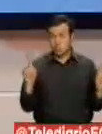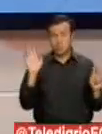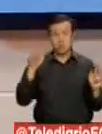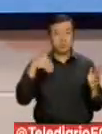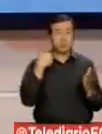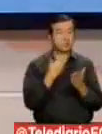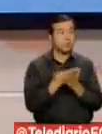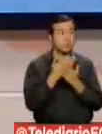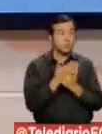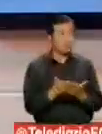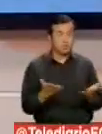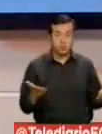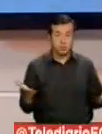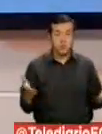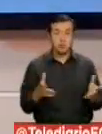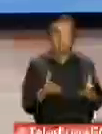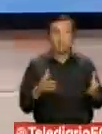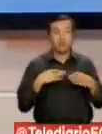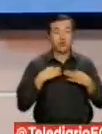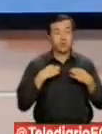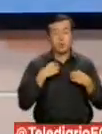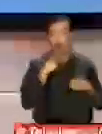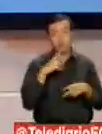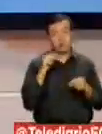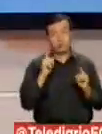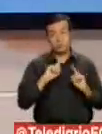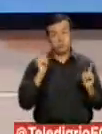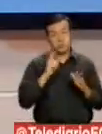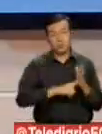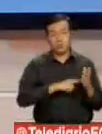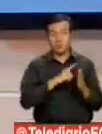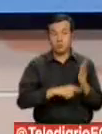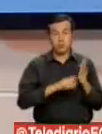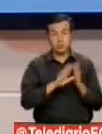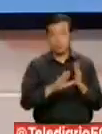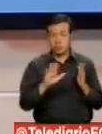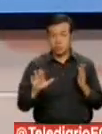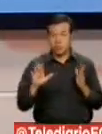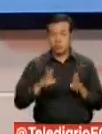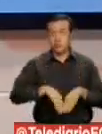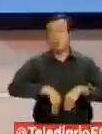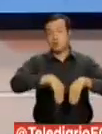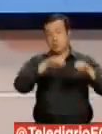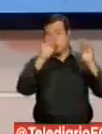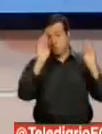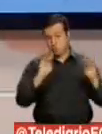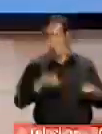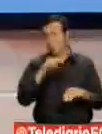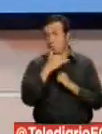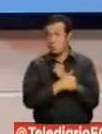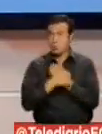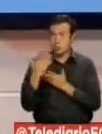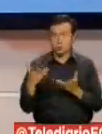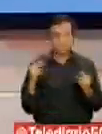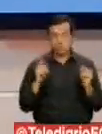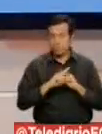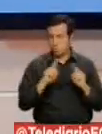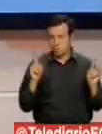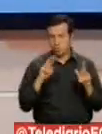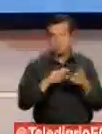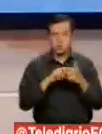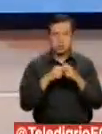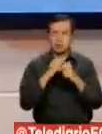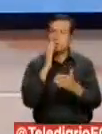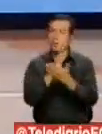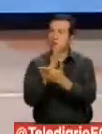venir el productor de ropa y nos va a decir, restrinja que llegue textiles extranjeros acá. No se trata de